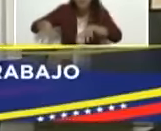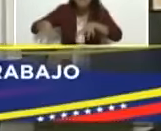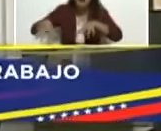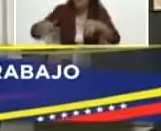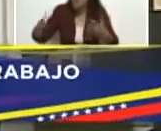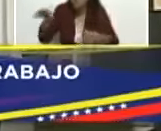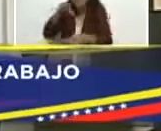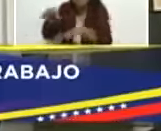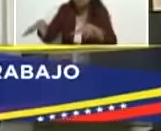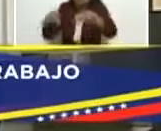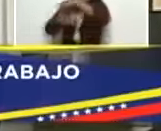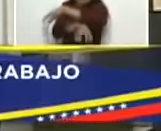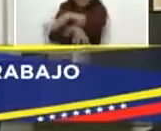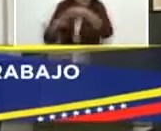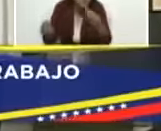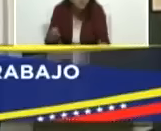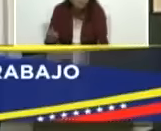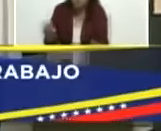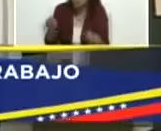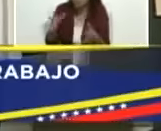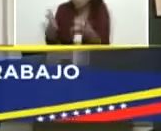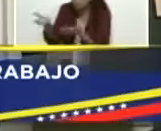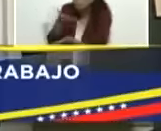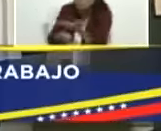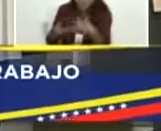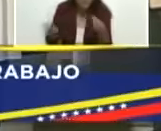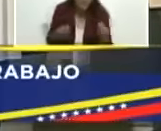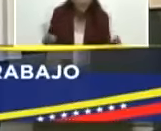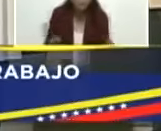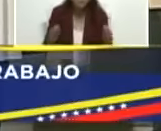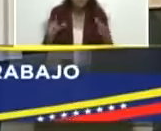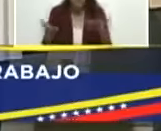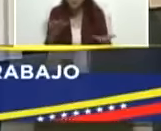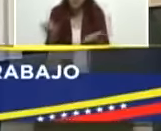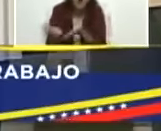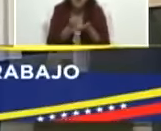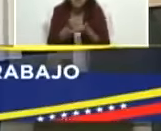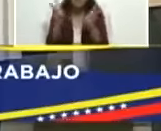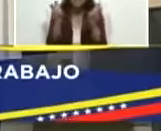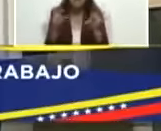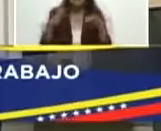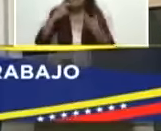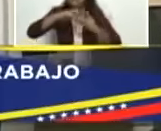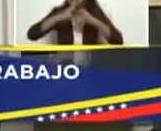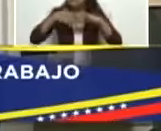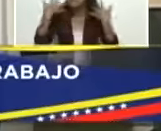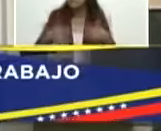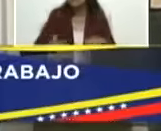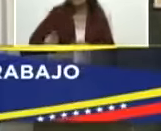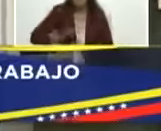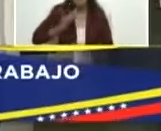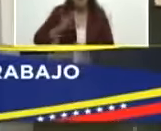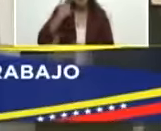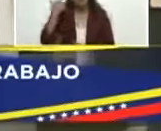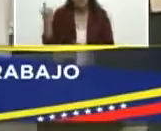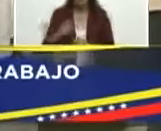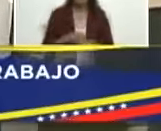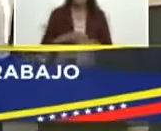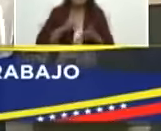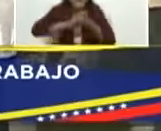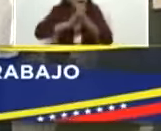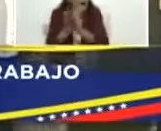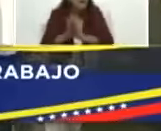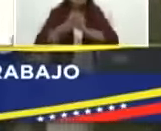pueden ayudarse, cómo pueden complementarse las dos naciones en estos temas tan importantes, el cese